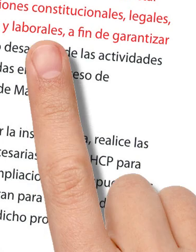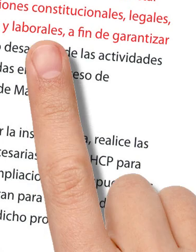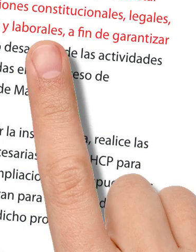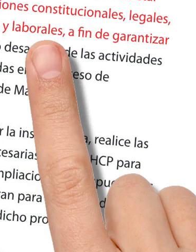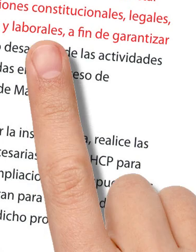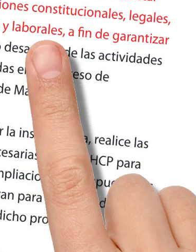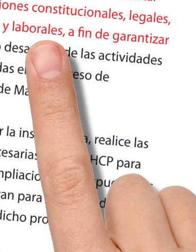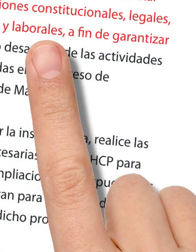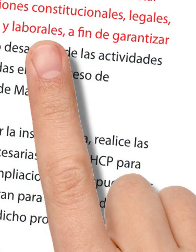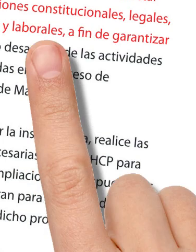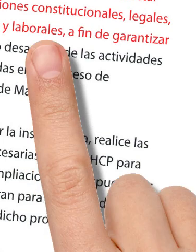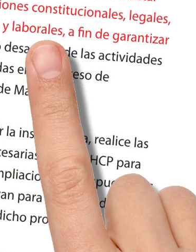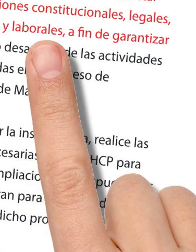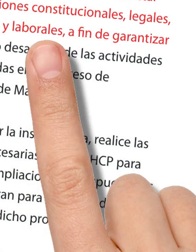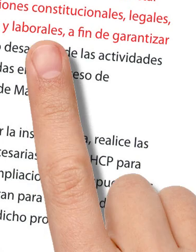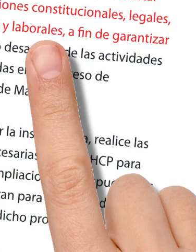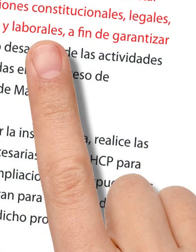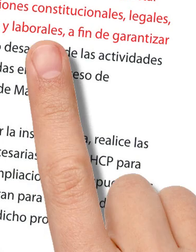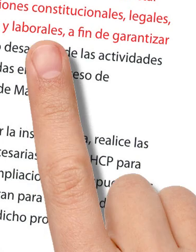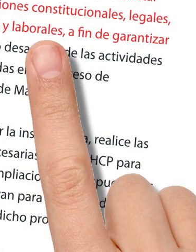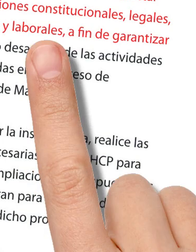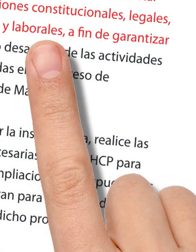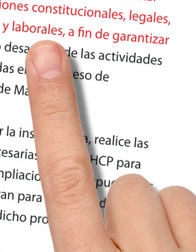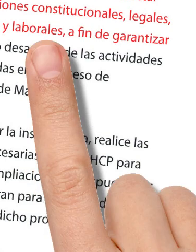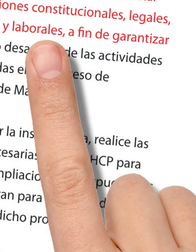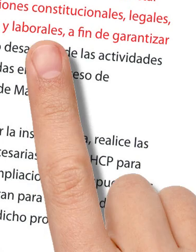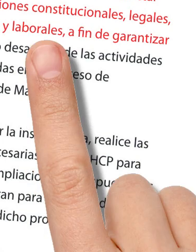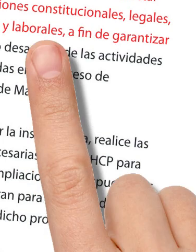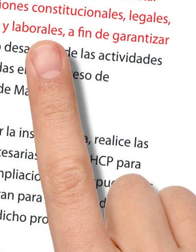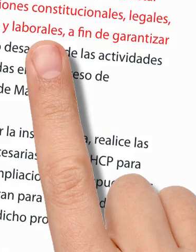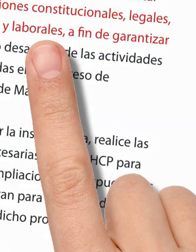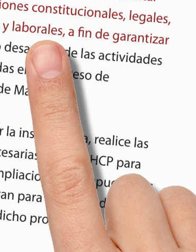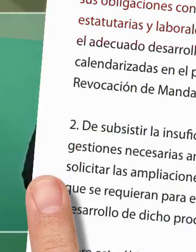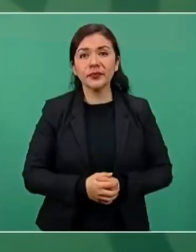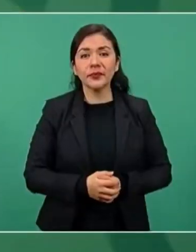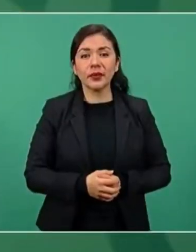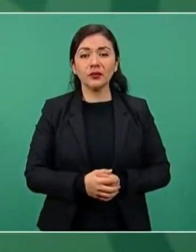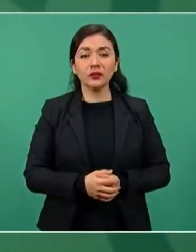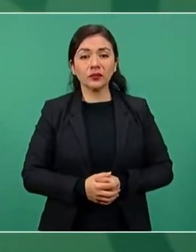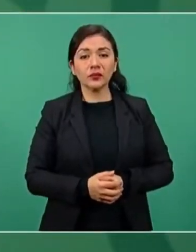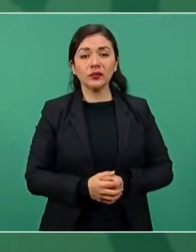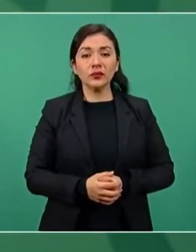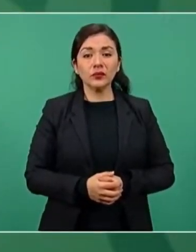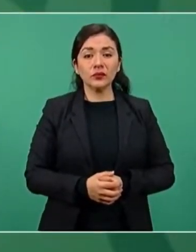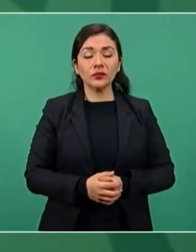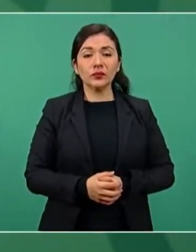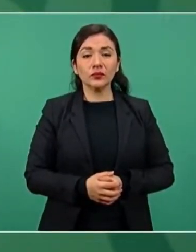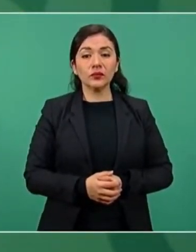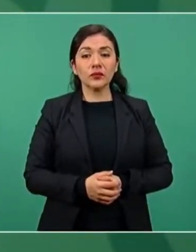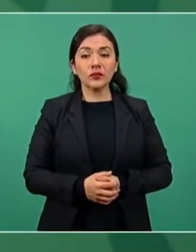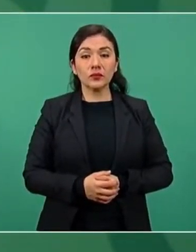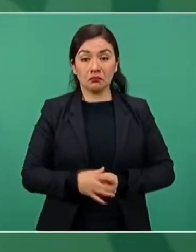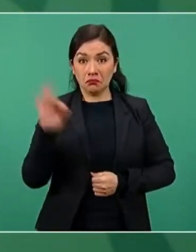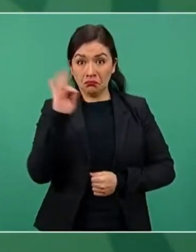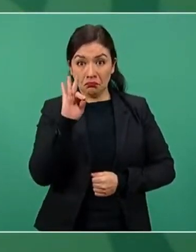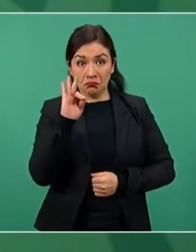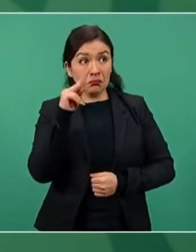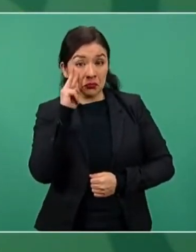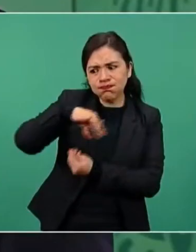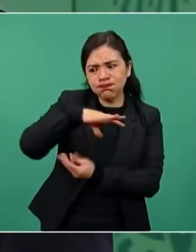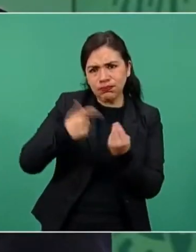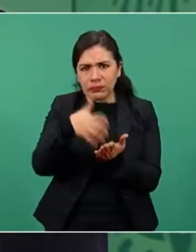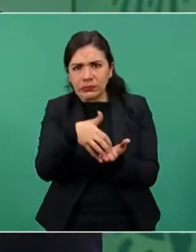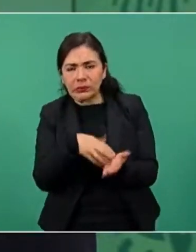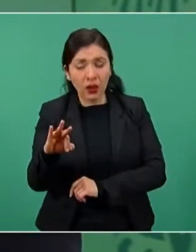fondos de su presupuesto, que sea una revisión del presupuesto del INE. Y si se actúa con austeridad, se puede